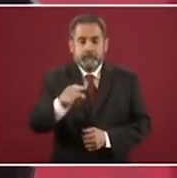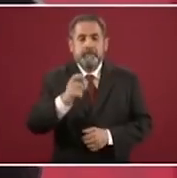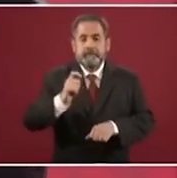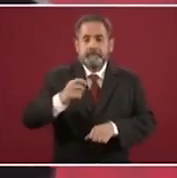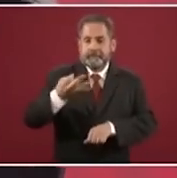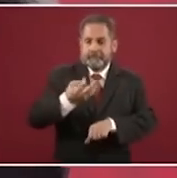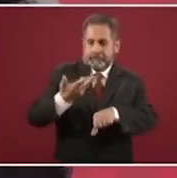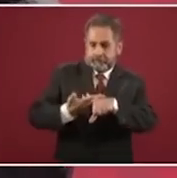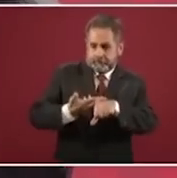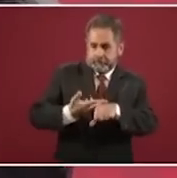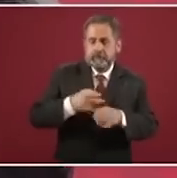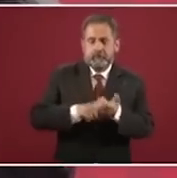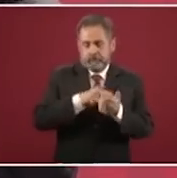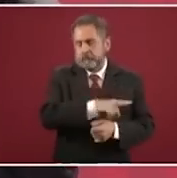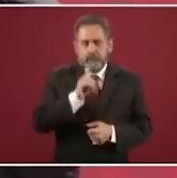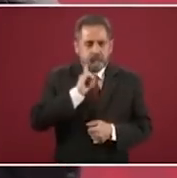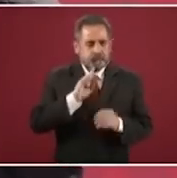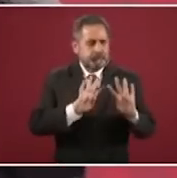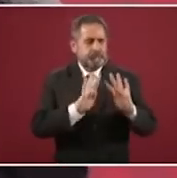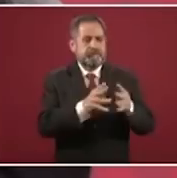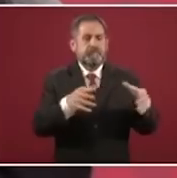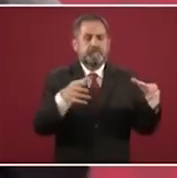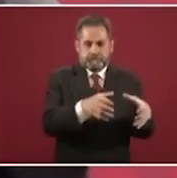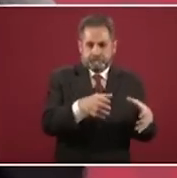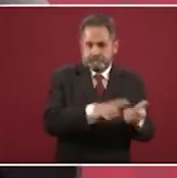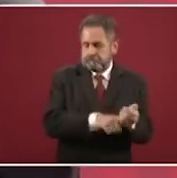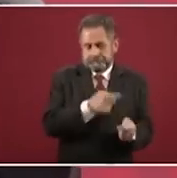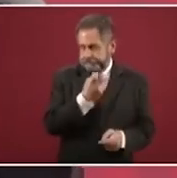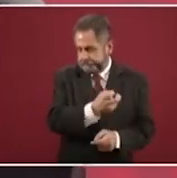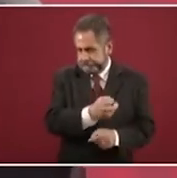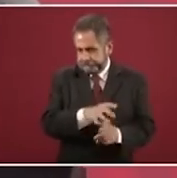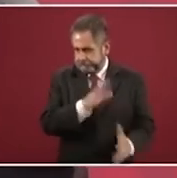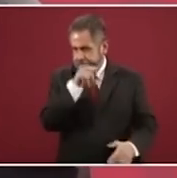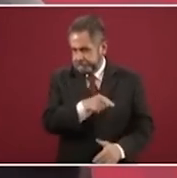comités, y en particular los tesoreros, son mujeres.